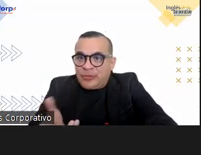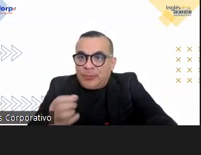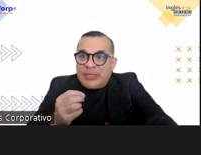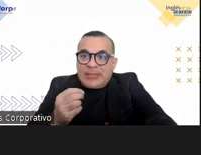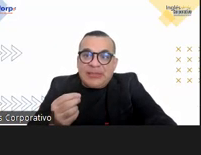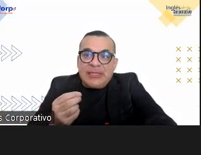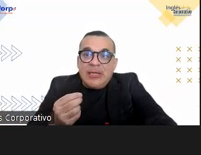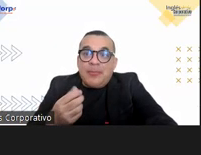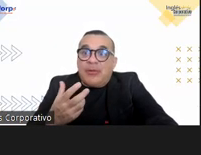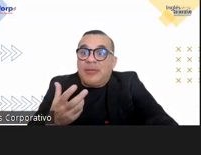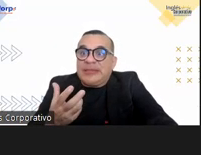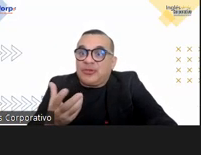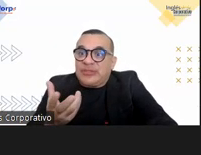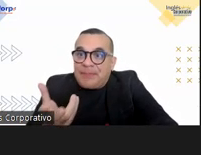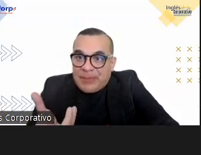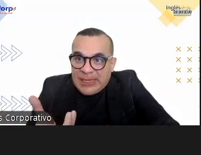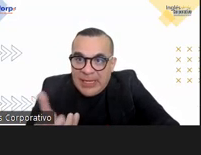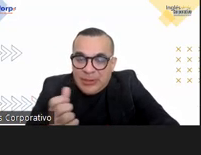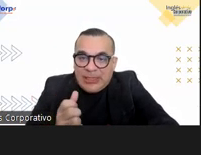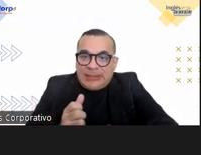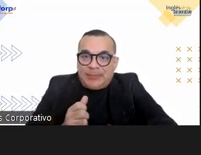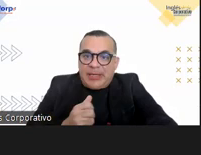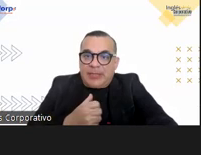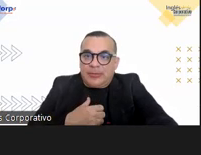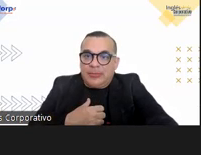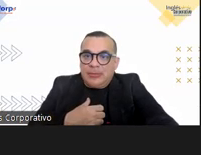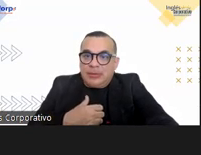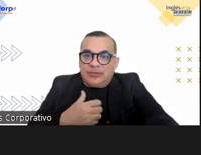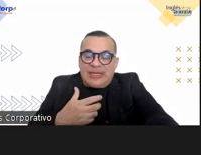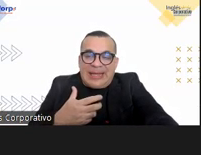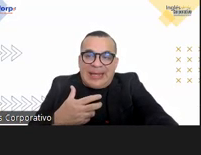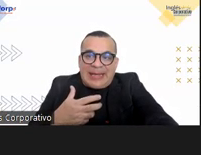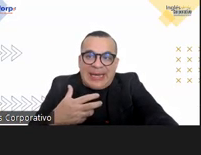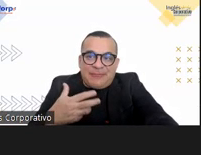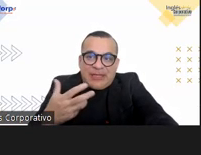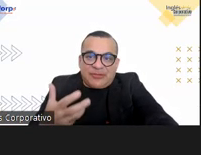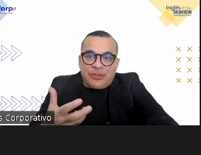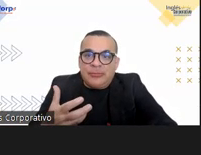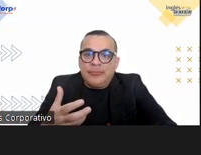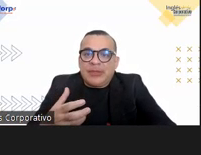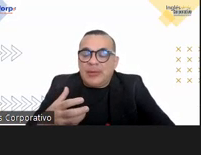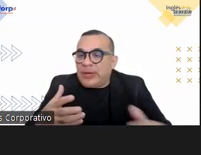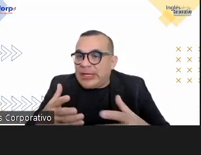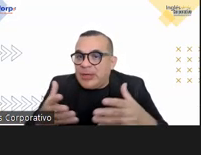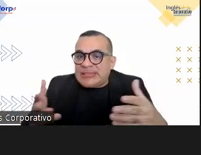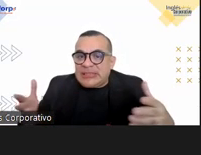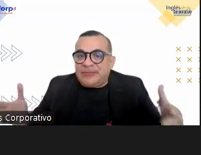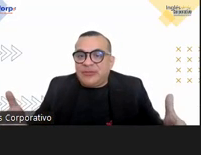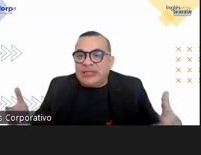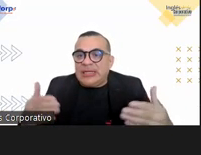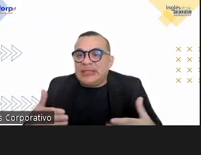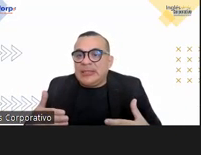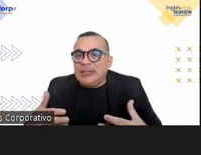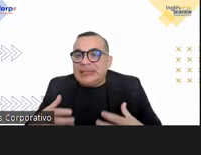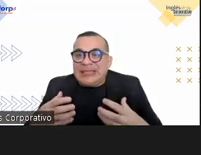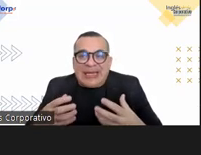una disolución, porque de repente probablemente no está preparado el cliente para ello. Entonces, la calificación que buscaremos en la